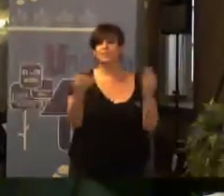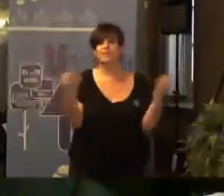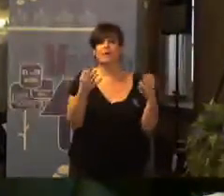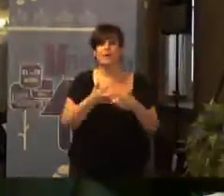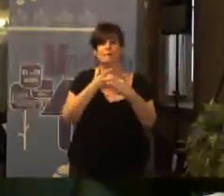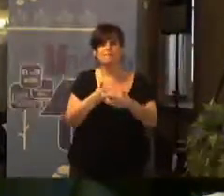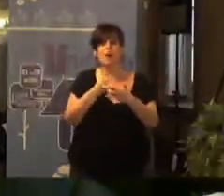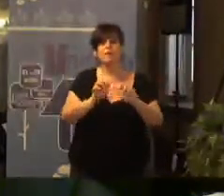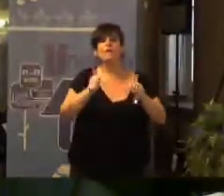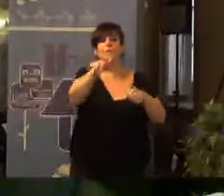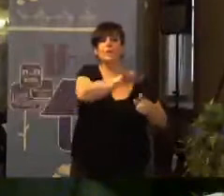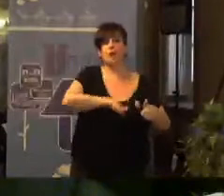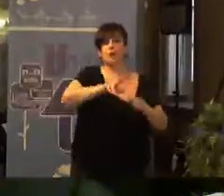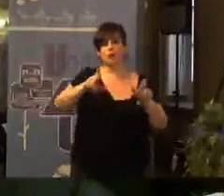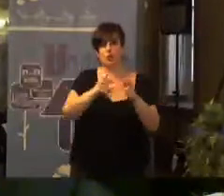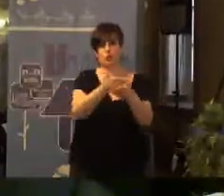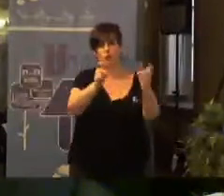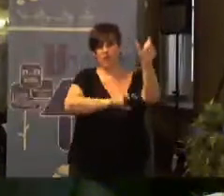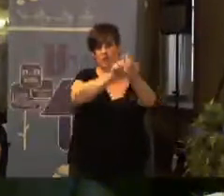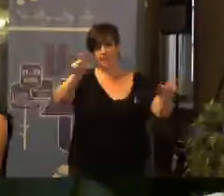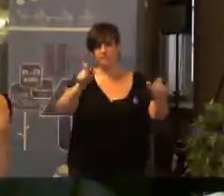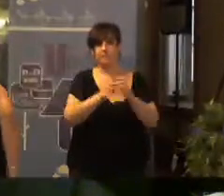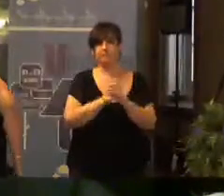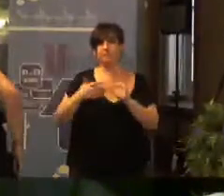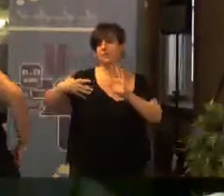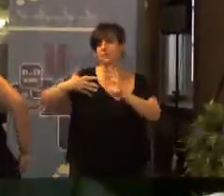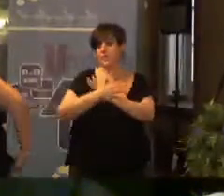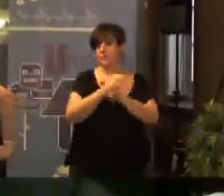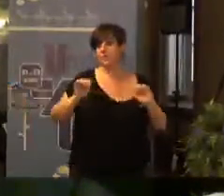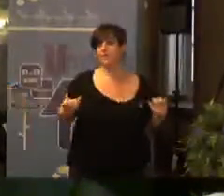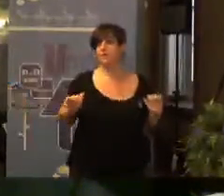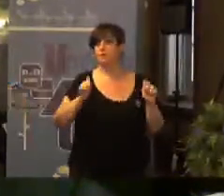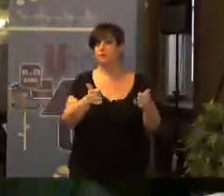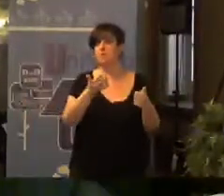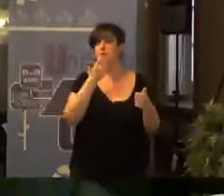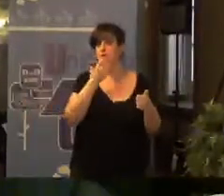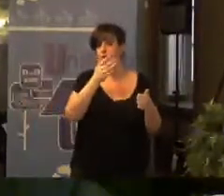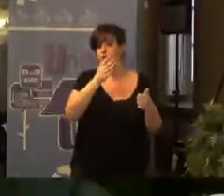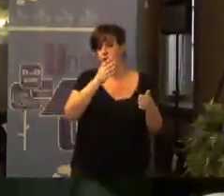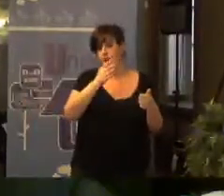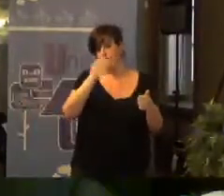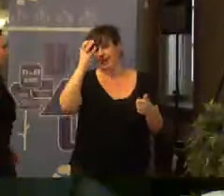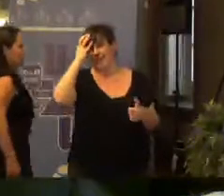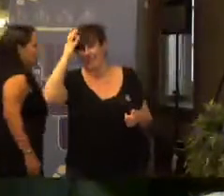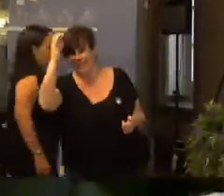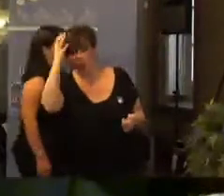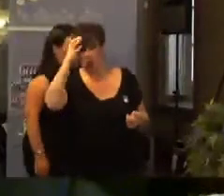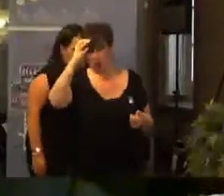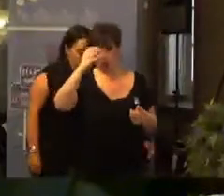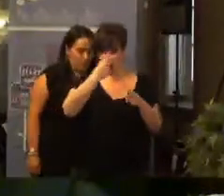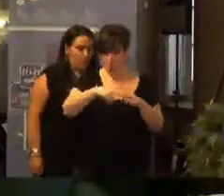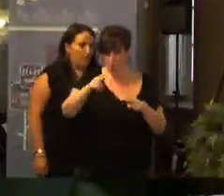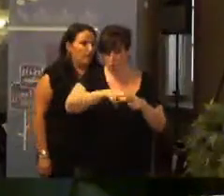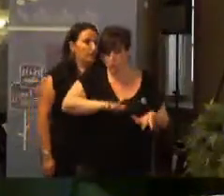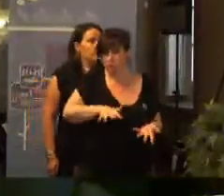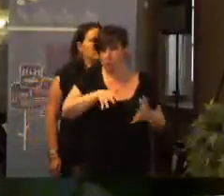civil e poñer, polo tanto, encarreirar en canles de vehiculización ideolóxico-política, na instancia política, na